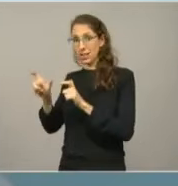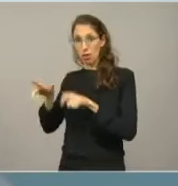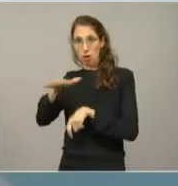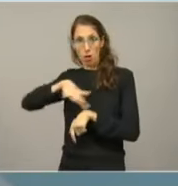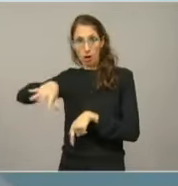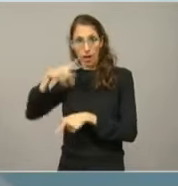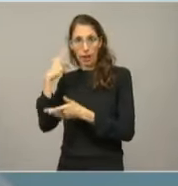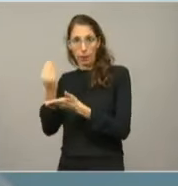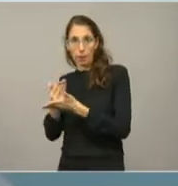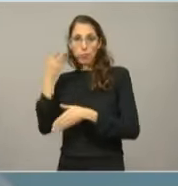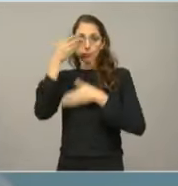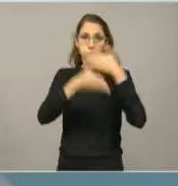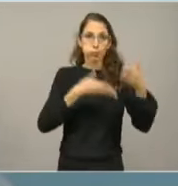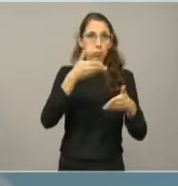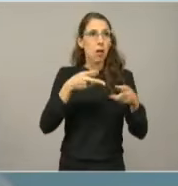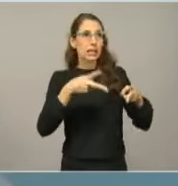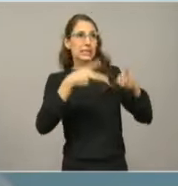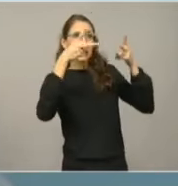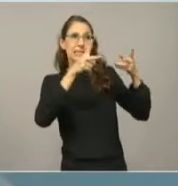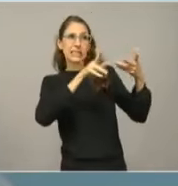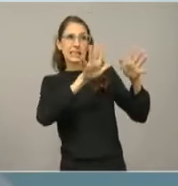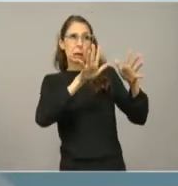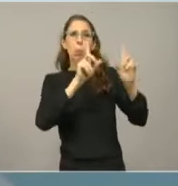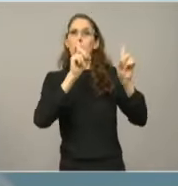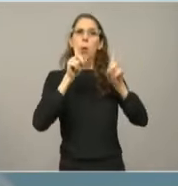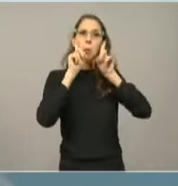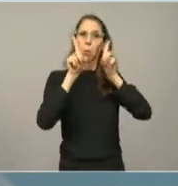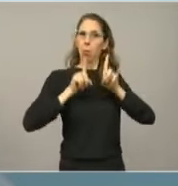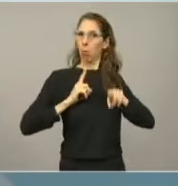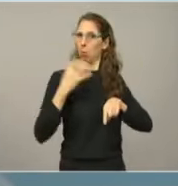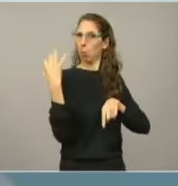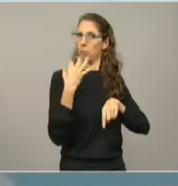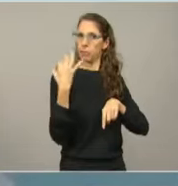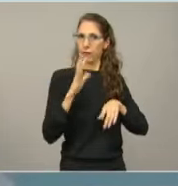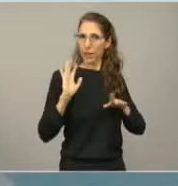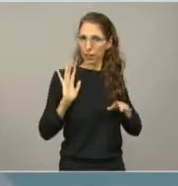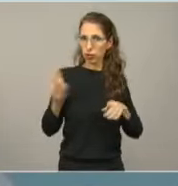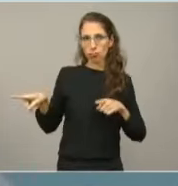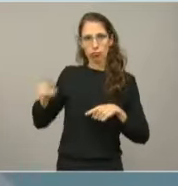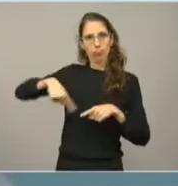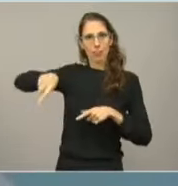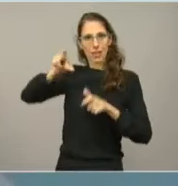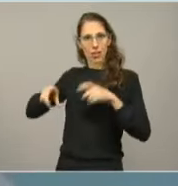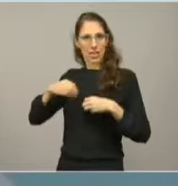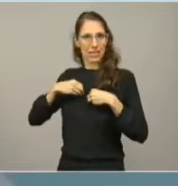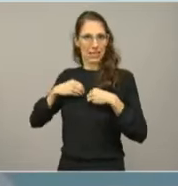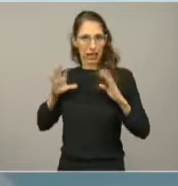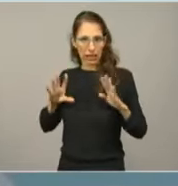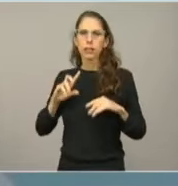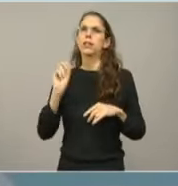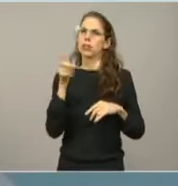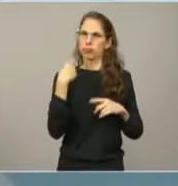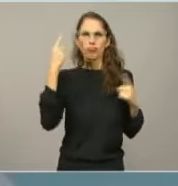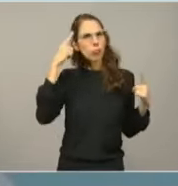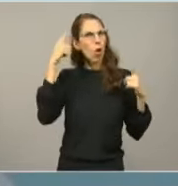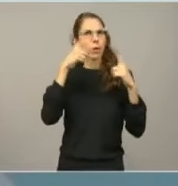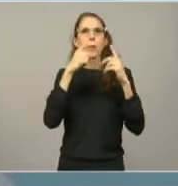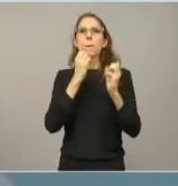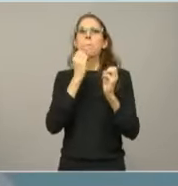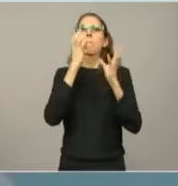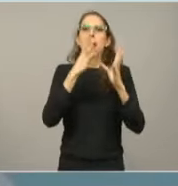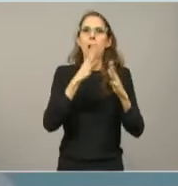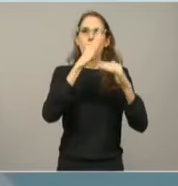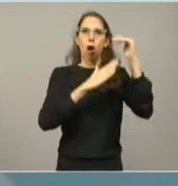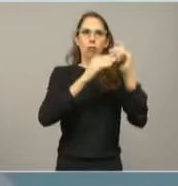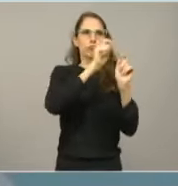alcanza para ser atendido de una manera de buena calidad eh Por supuesto nosotros queremos seguir mejorando la infraestructura vamos a hacerlo sobre todo